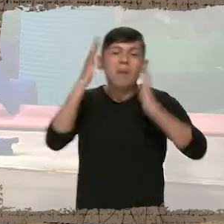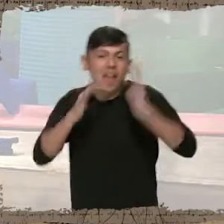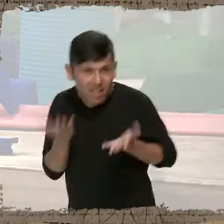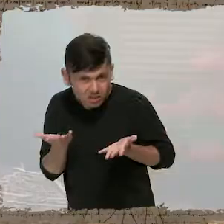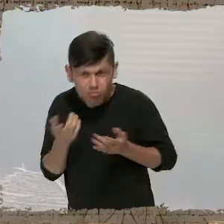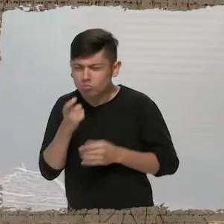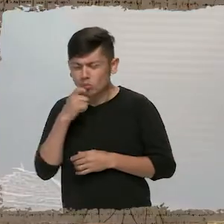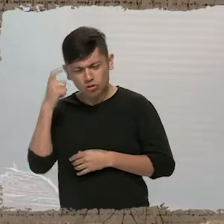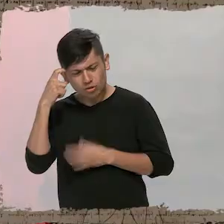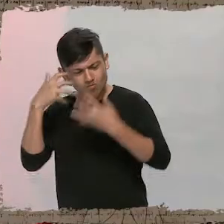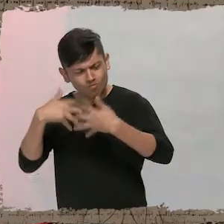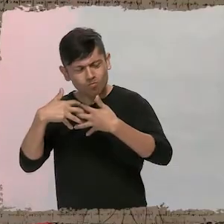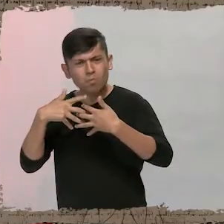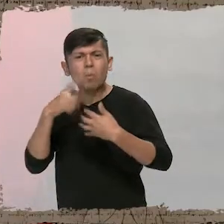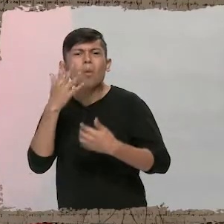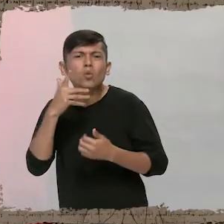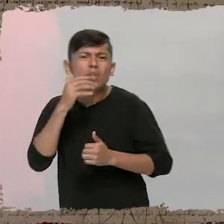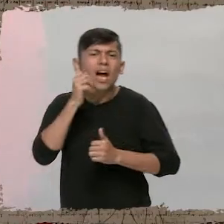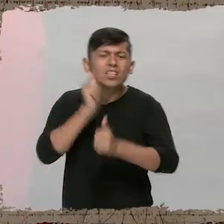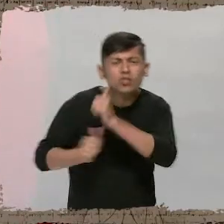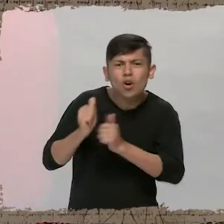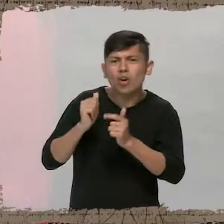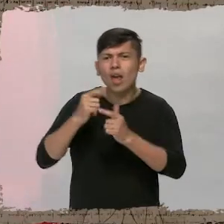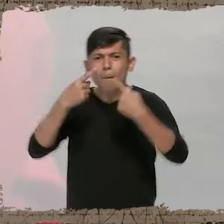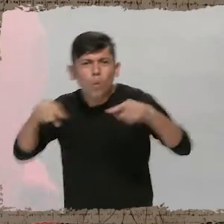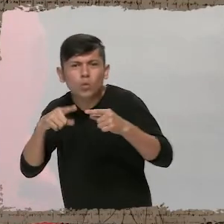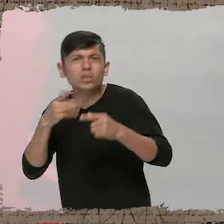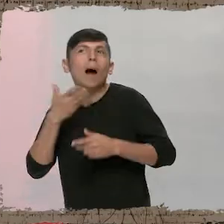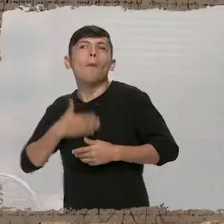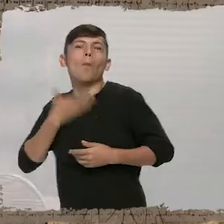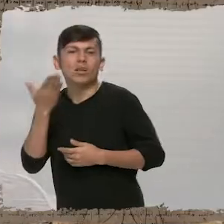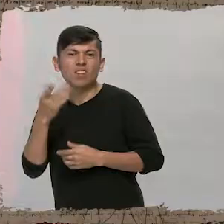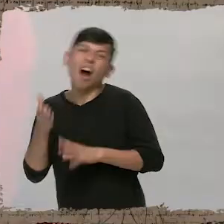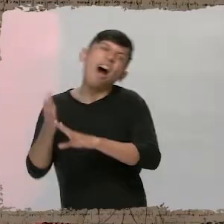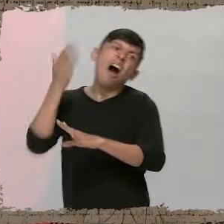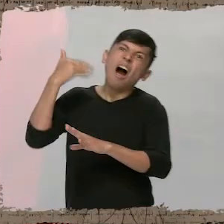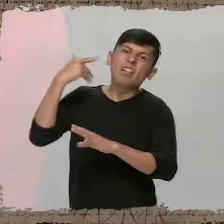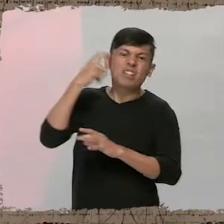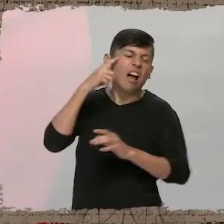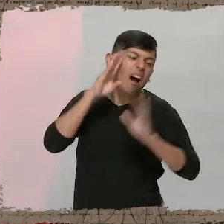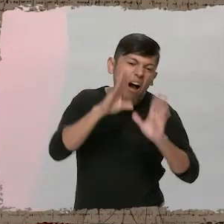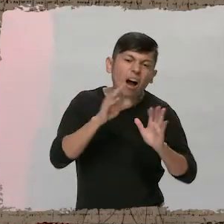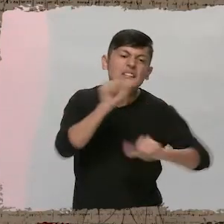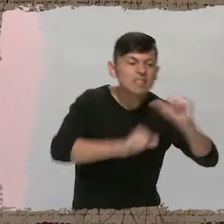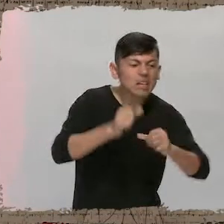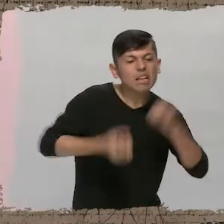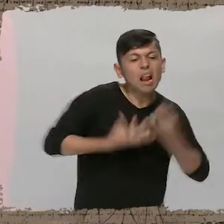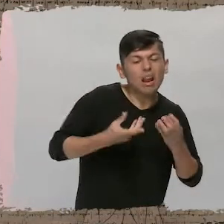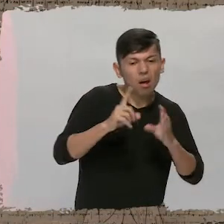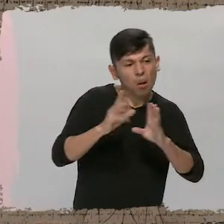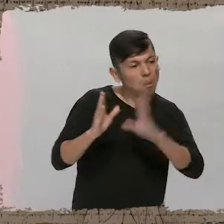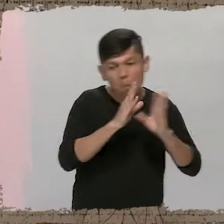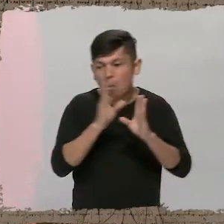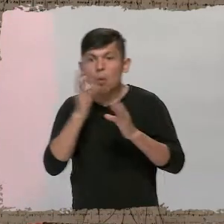yo descubrí que me gusta la historia la música y la poesía sólo pensaba que me interesaba la ciencia los inventos pero al final